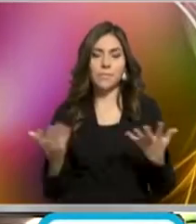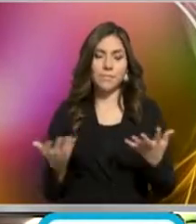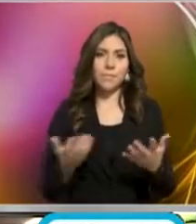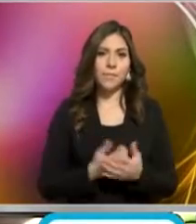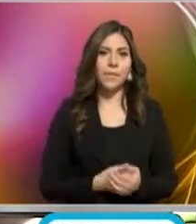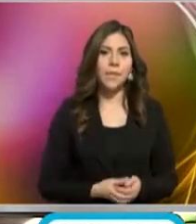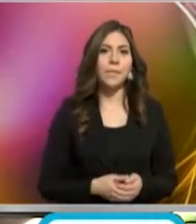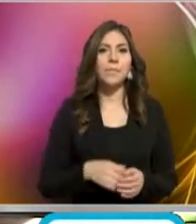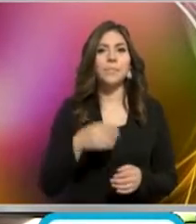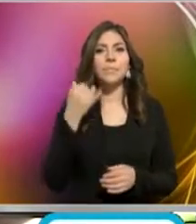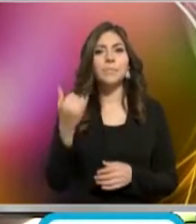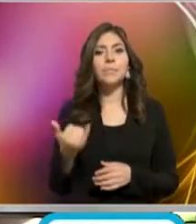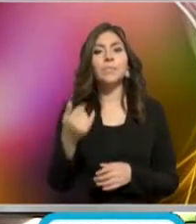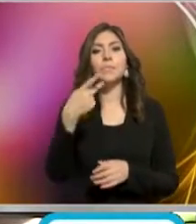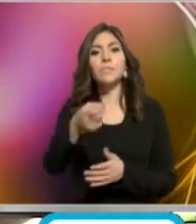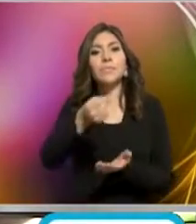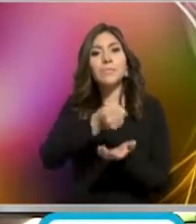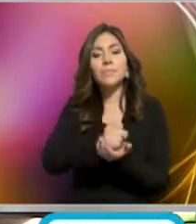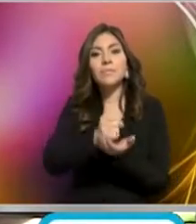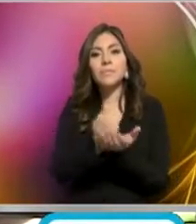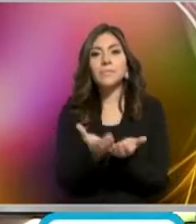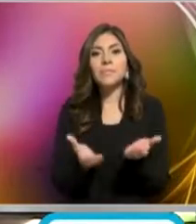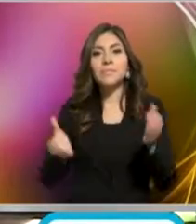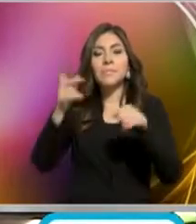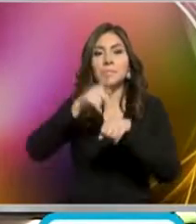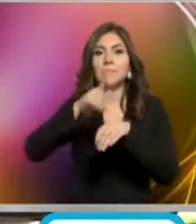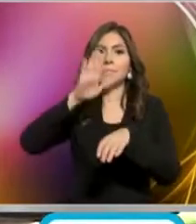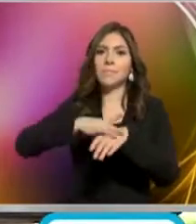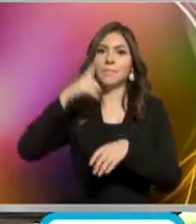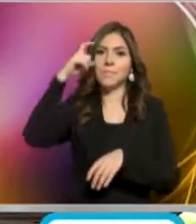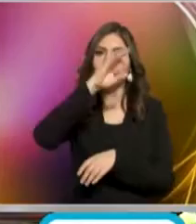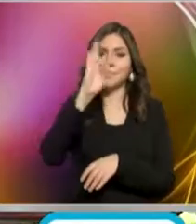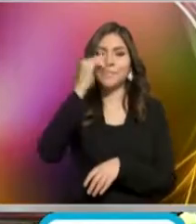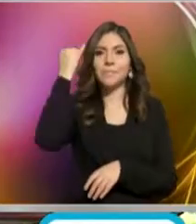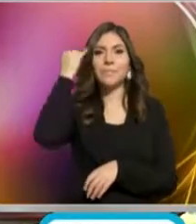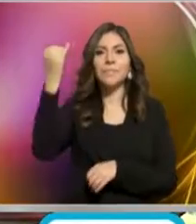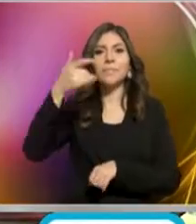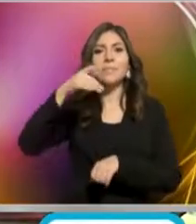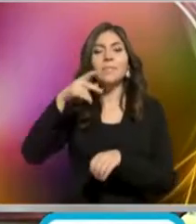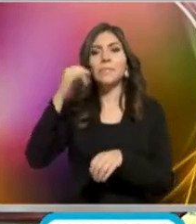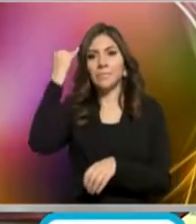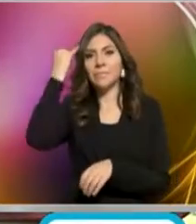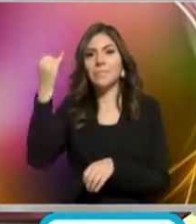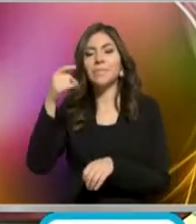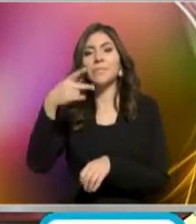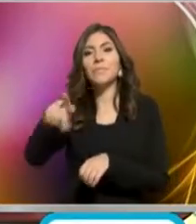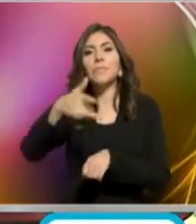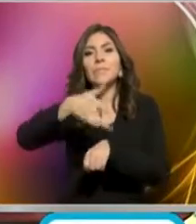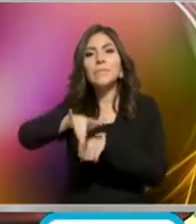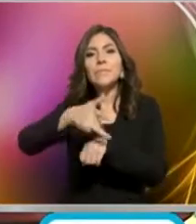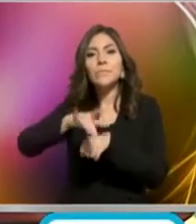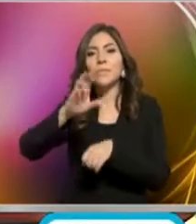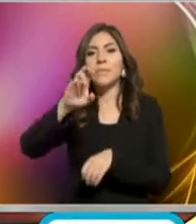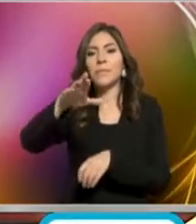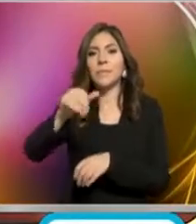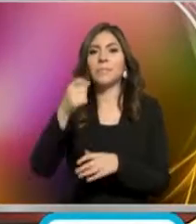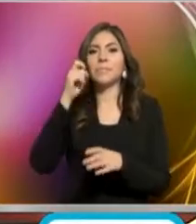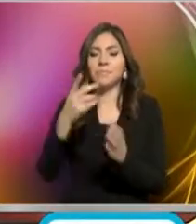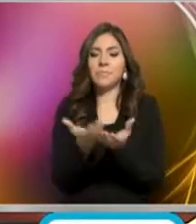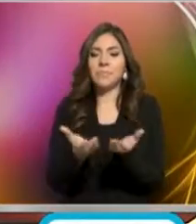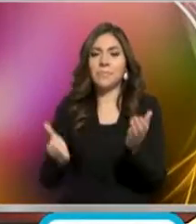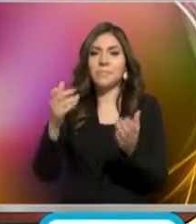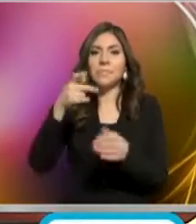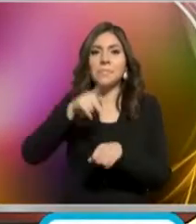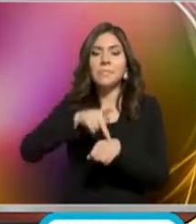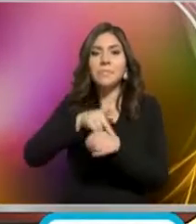claro que se molcajete sí está más complicado, puede. ¿verdad? Sí, en molcajete. Imagínate, pues, el queso crema en el molcaje. sí. Hay que comprar unos